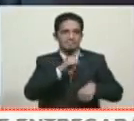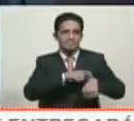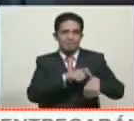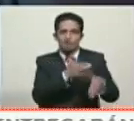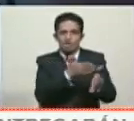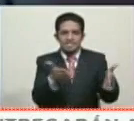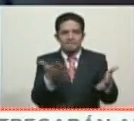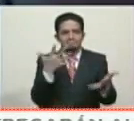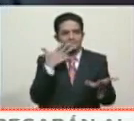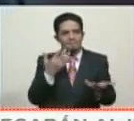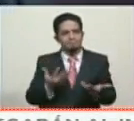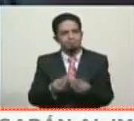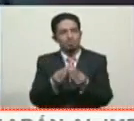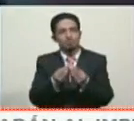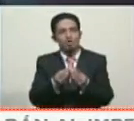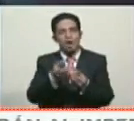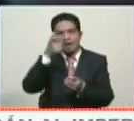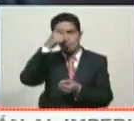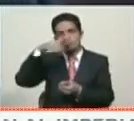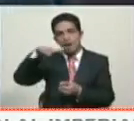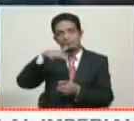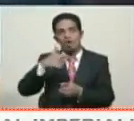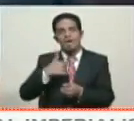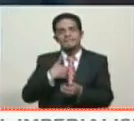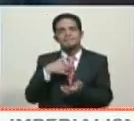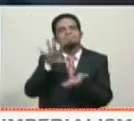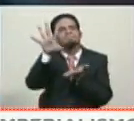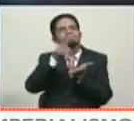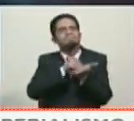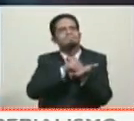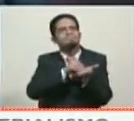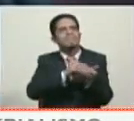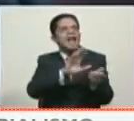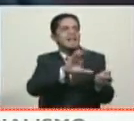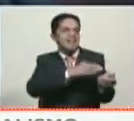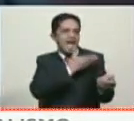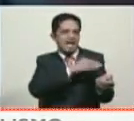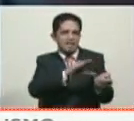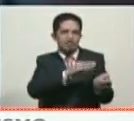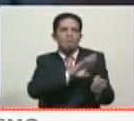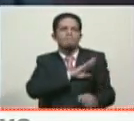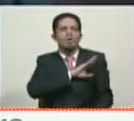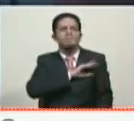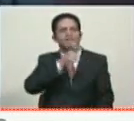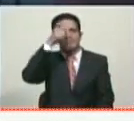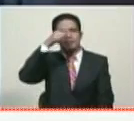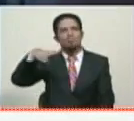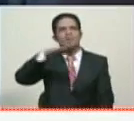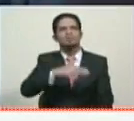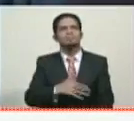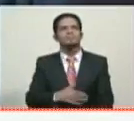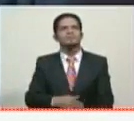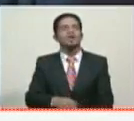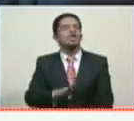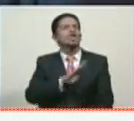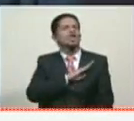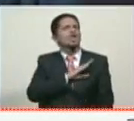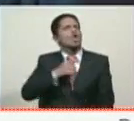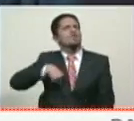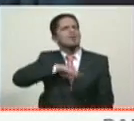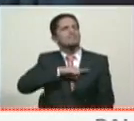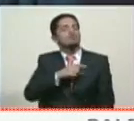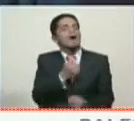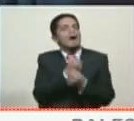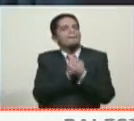pueblo, hago mías las letras de una canción que la baila y la canta el pueblo. Lo nuestro es un amor para la